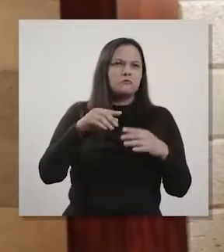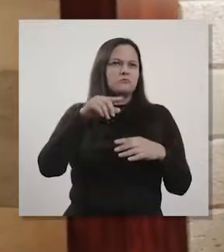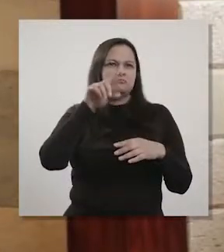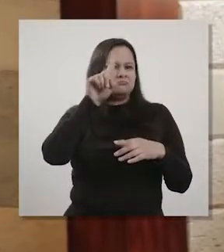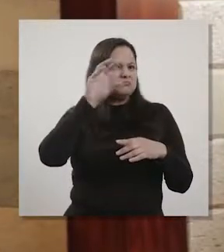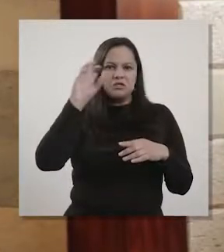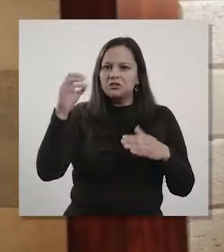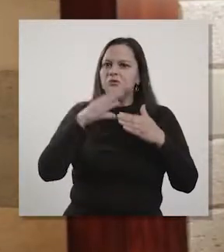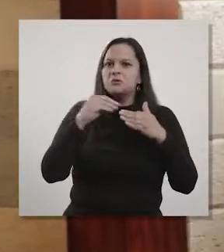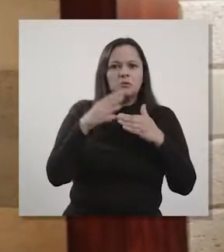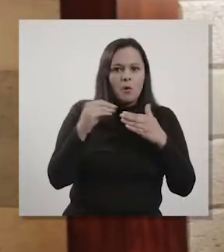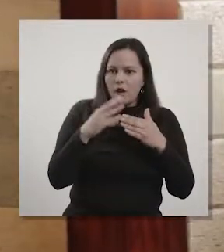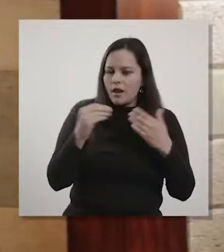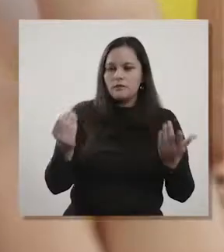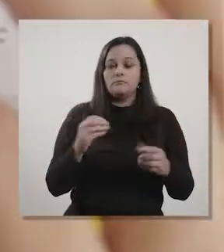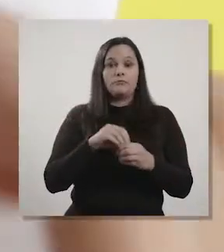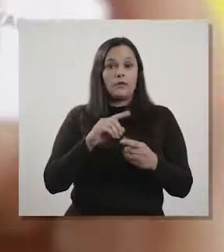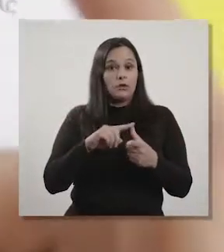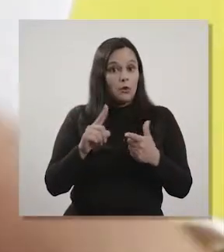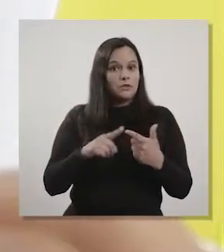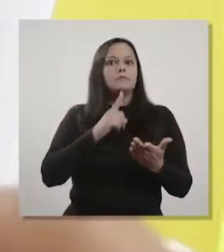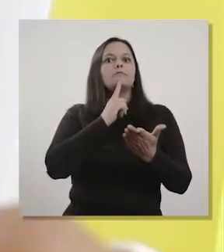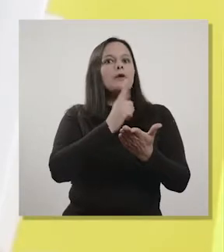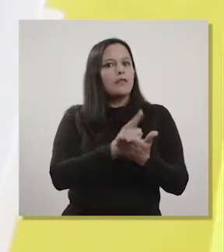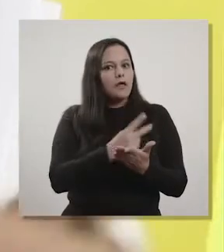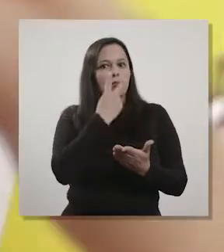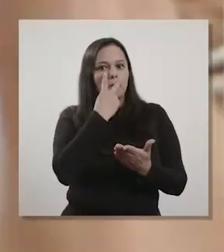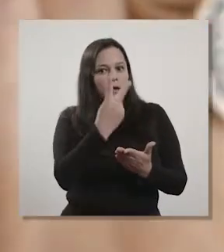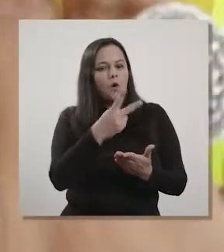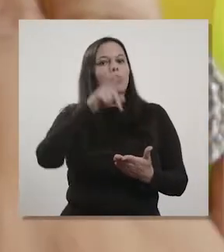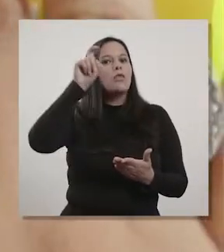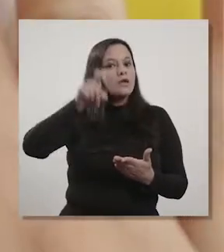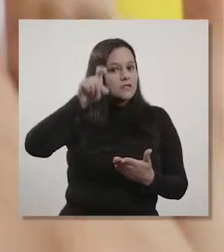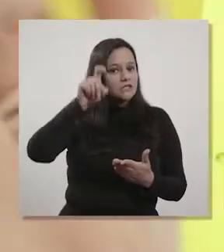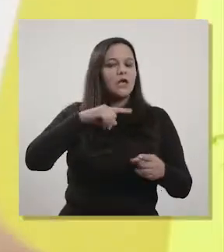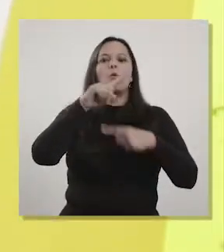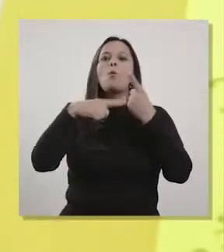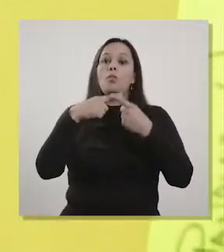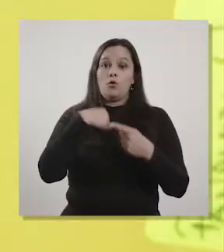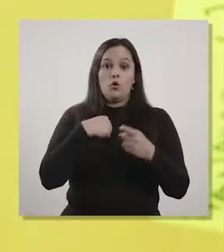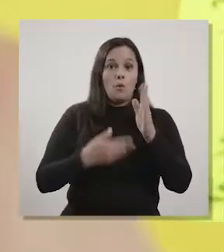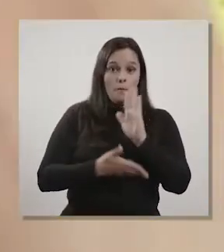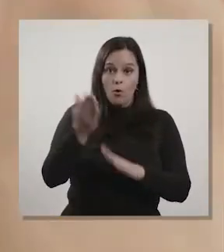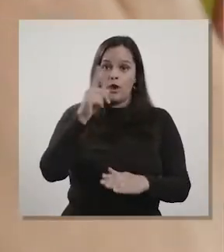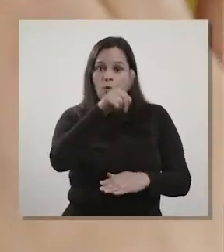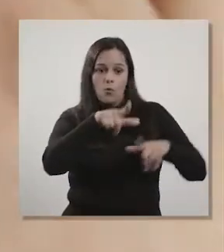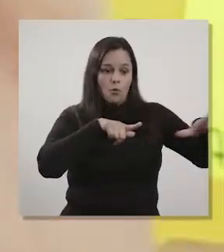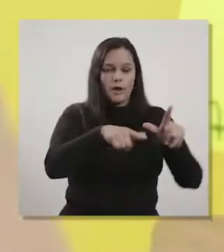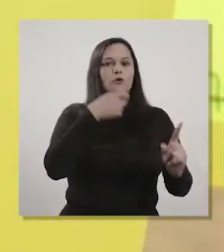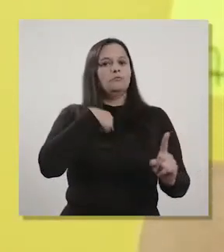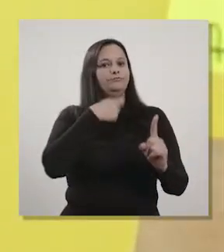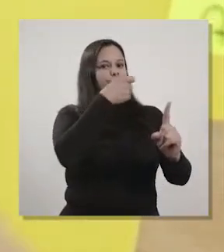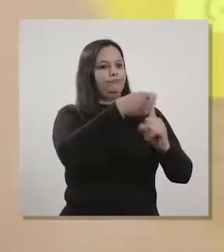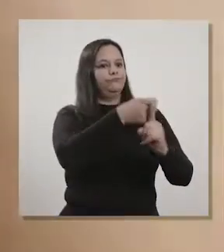meses no llegué a pagar más de 1.100 dólares. Entonces realmente veo ahí la necesidad de que cuando yo